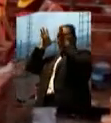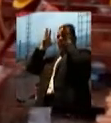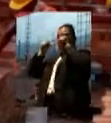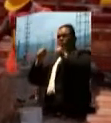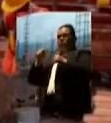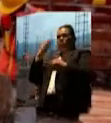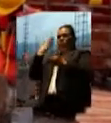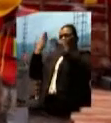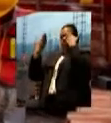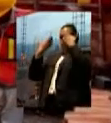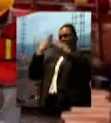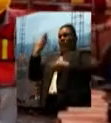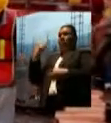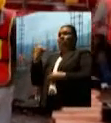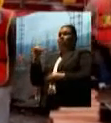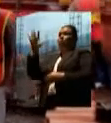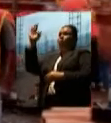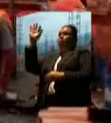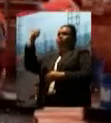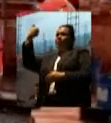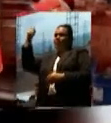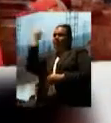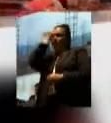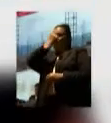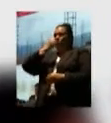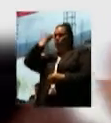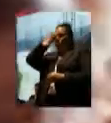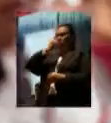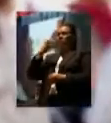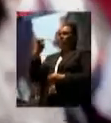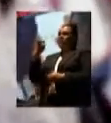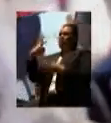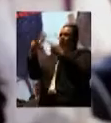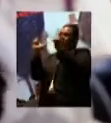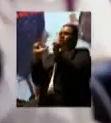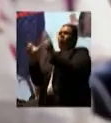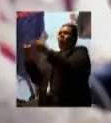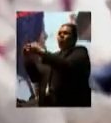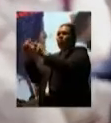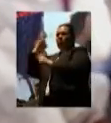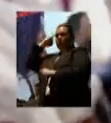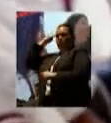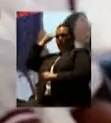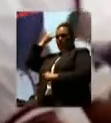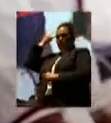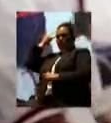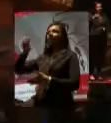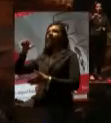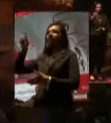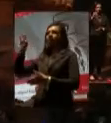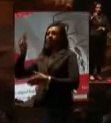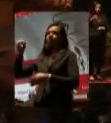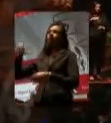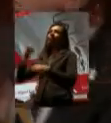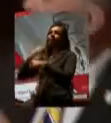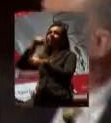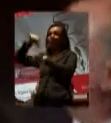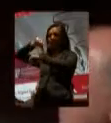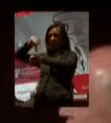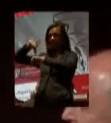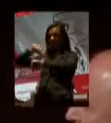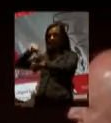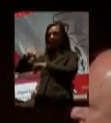comunidades. Actualmente la Universidad de Guadalajara está en proceso democrático de renovación